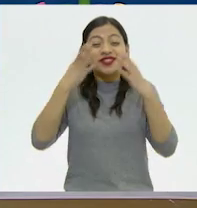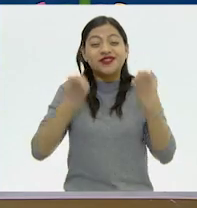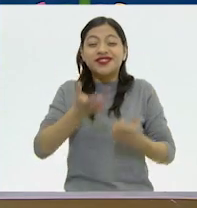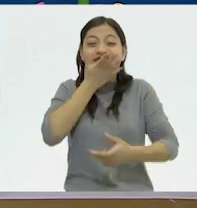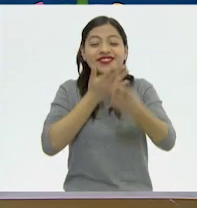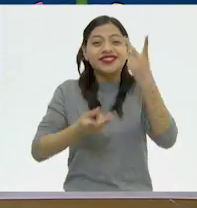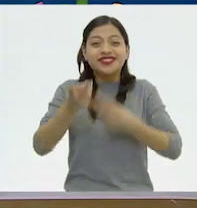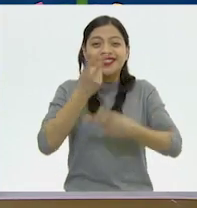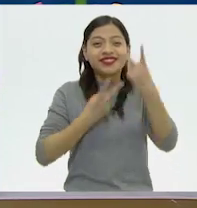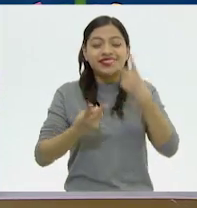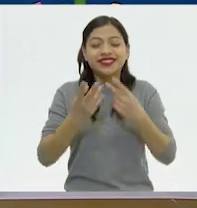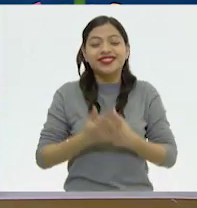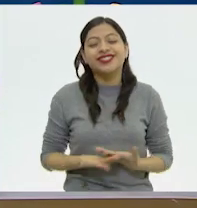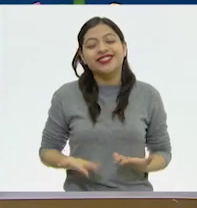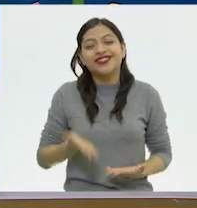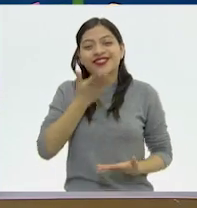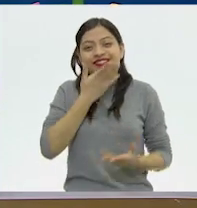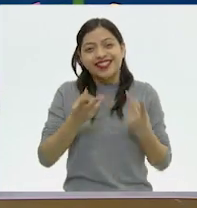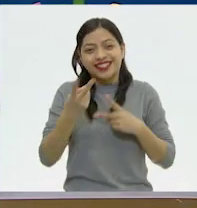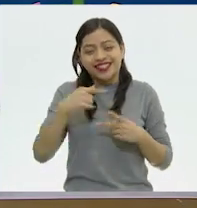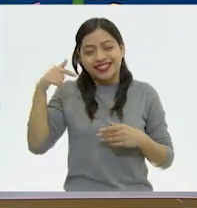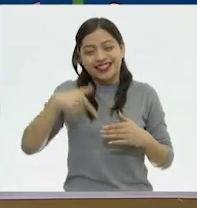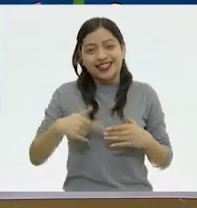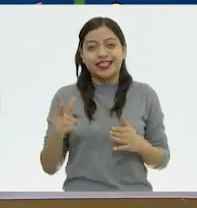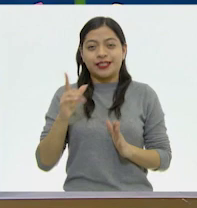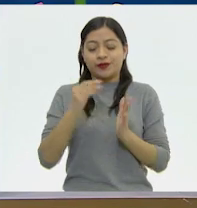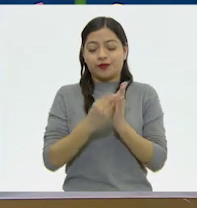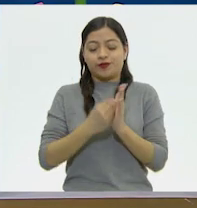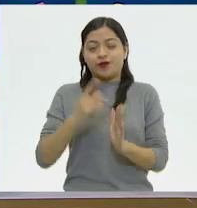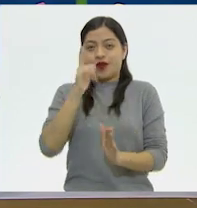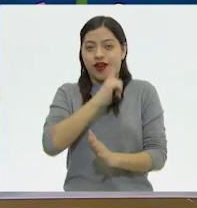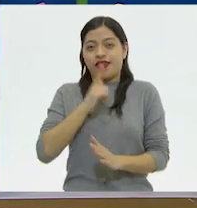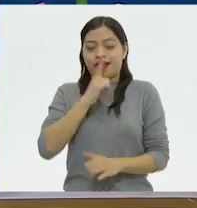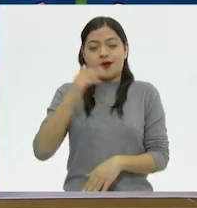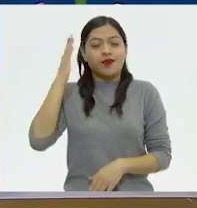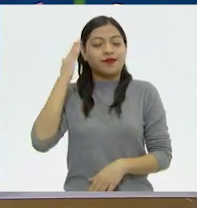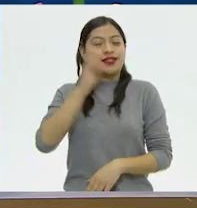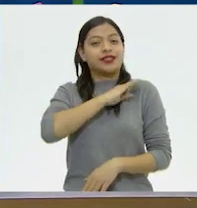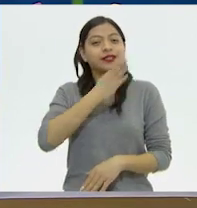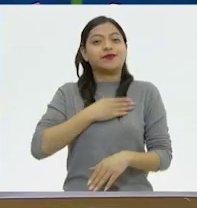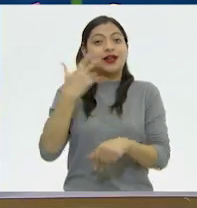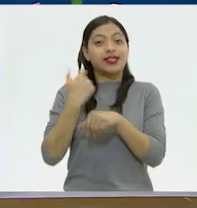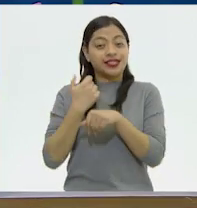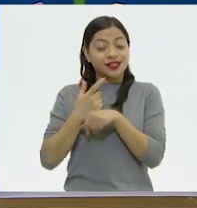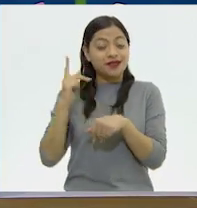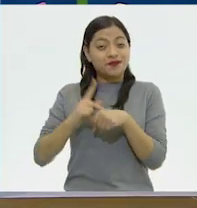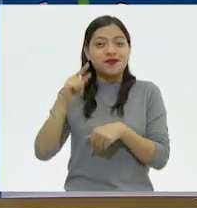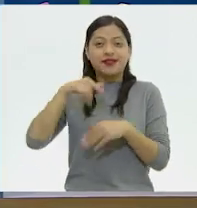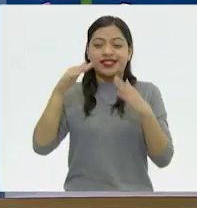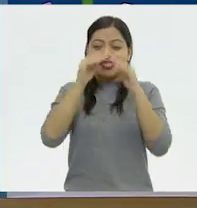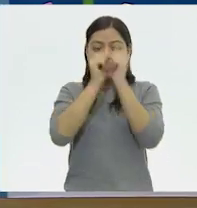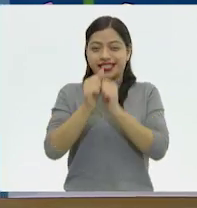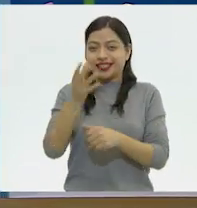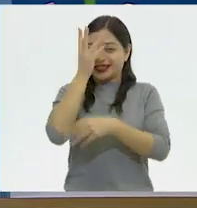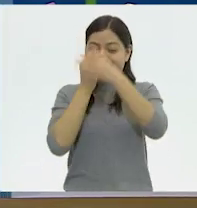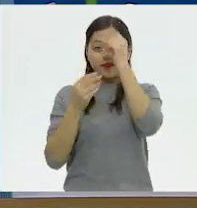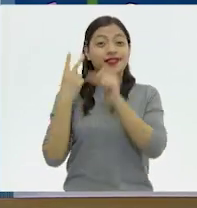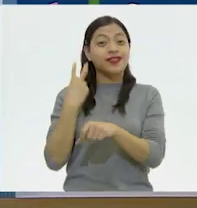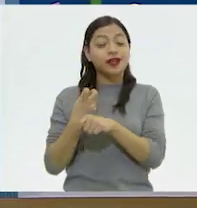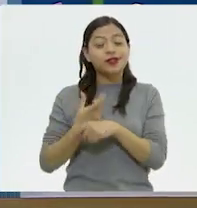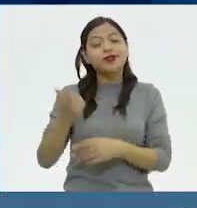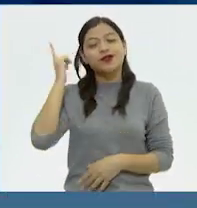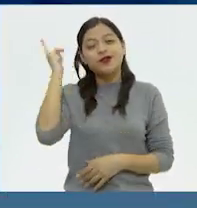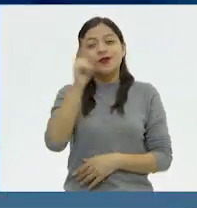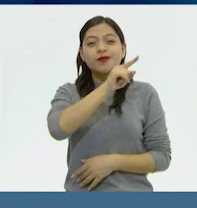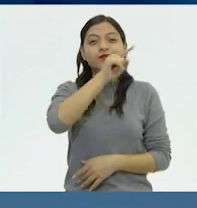están? Bienvenidas y bienvenidos a su sesión de Lengua Materna Español para sexto grado en Aprende en Casa 2. Y